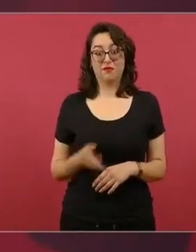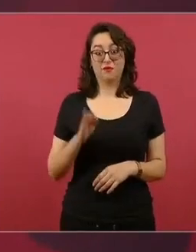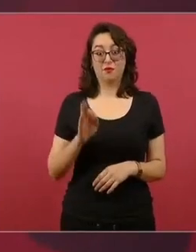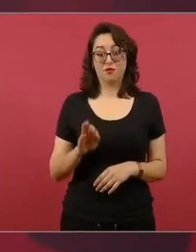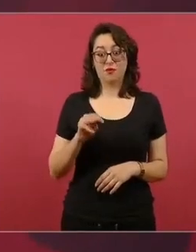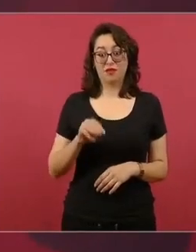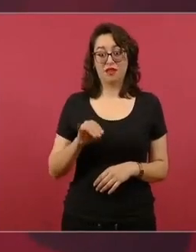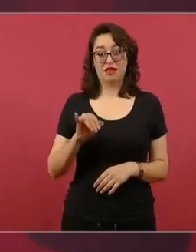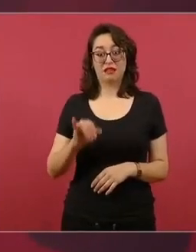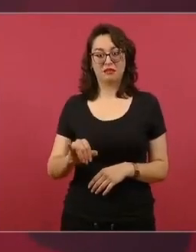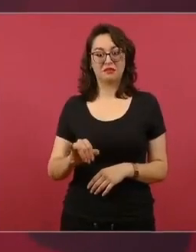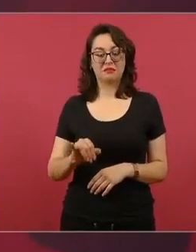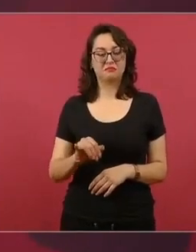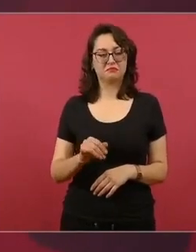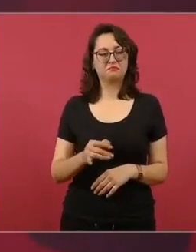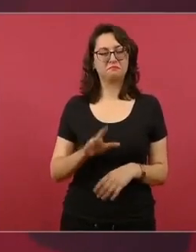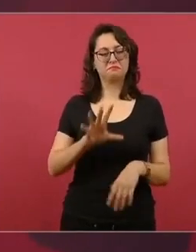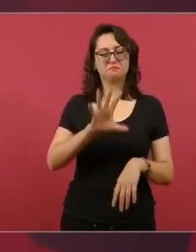entregara